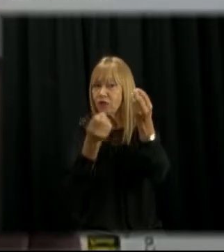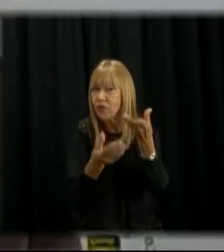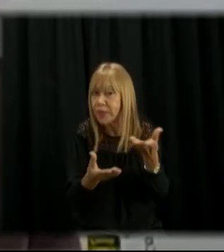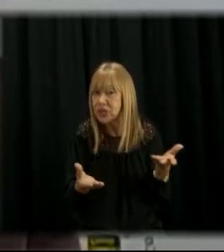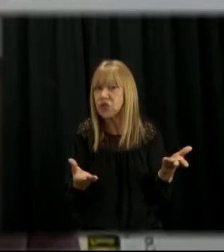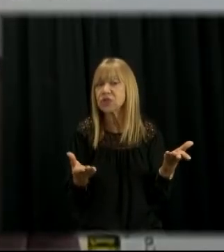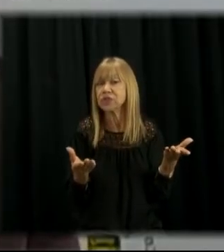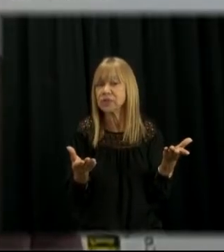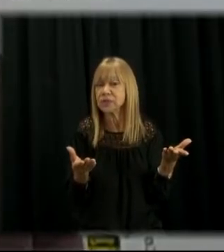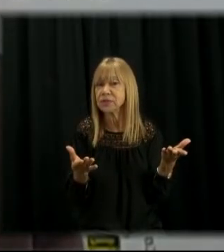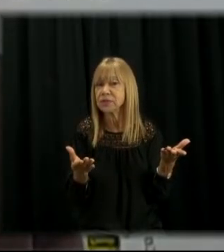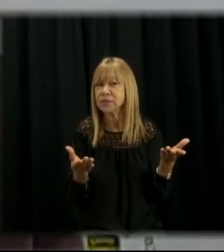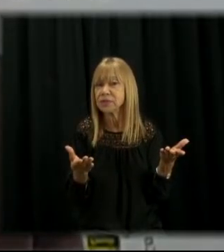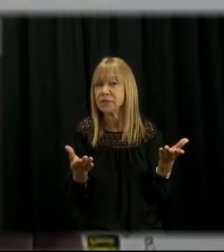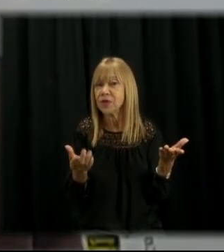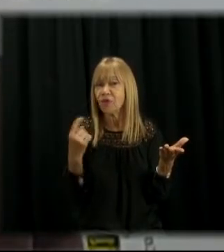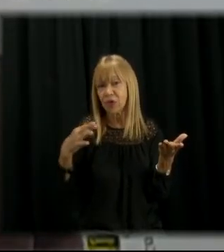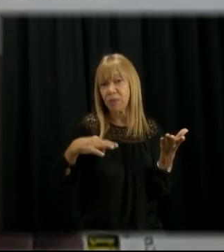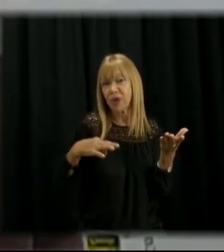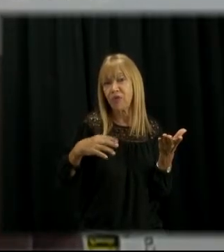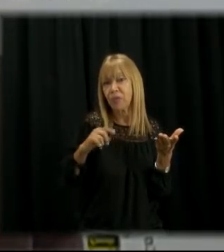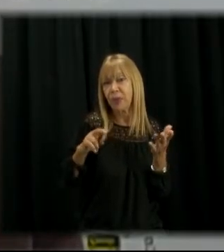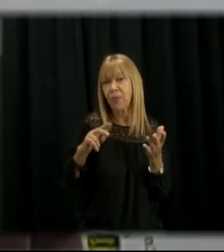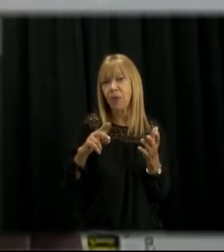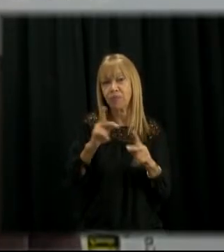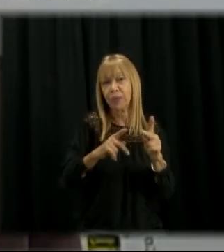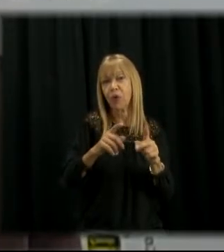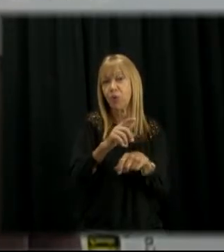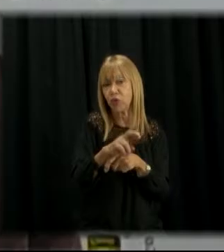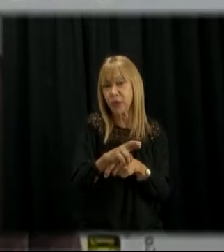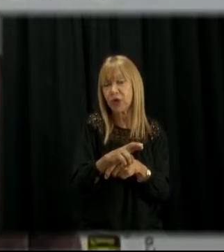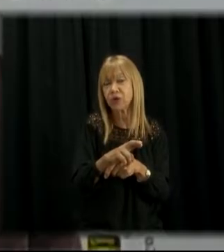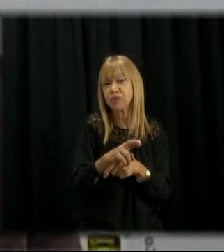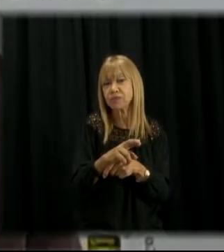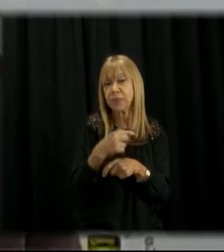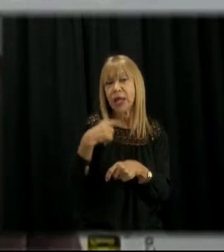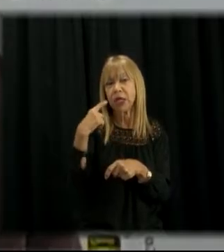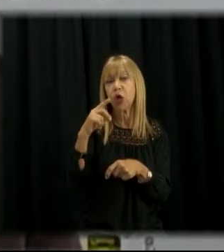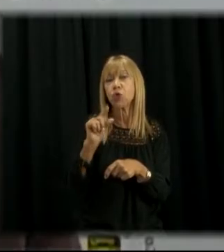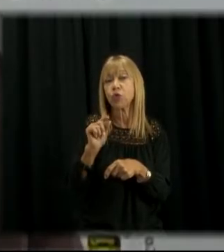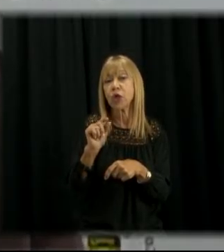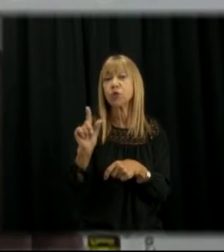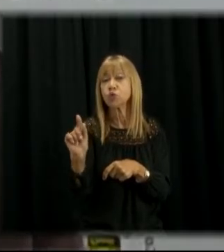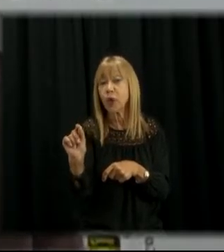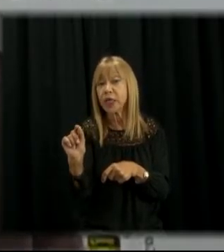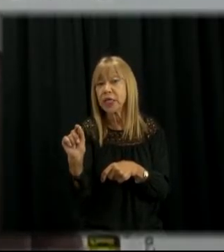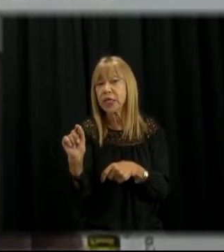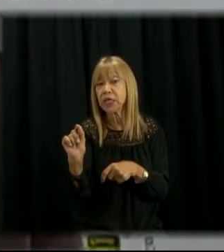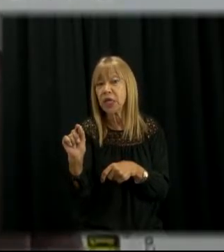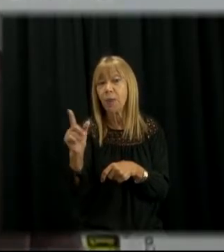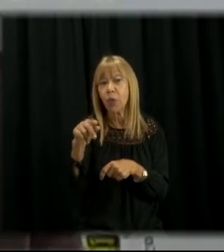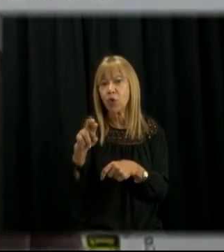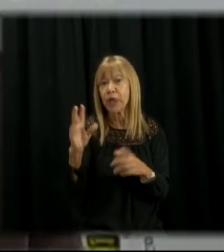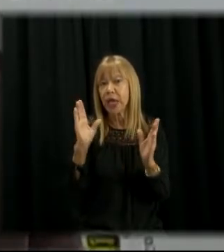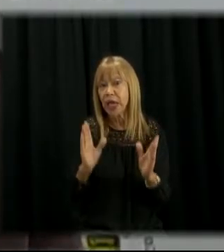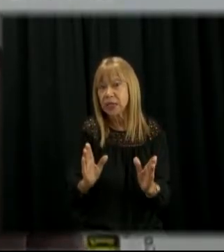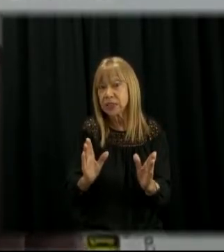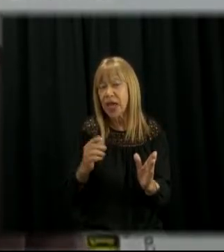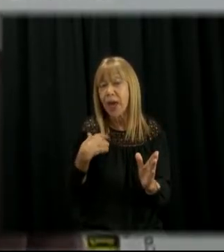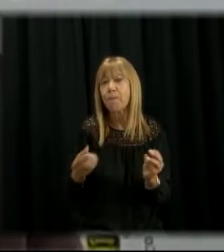para presentar toda la información para el beneficio de la gente de Puerto Rico en el 2020.